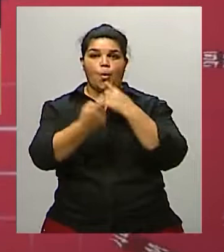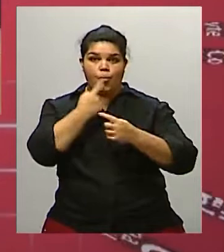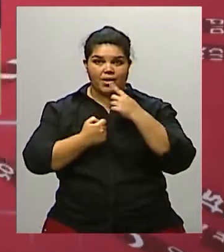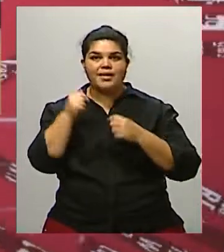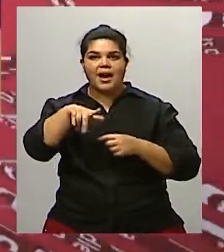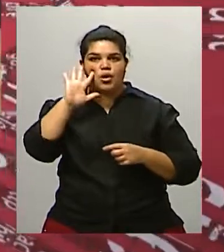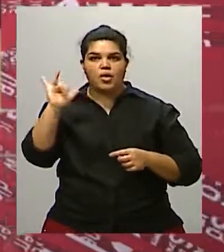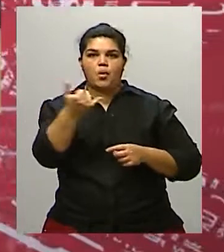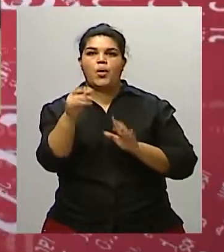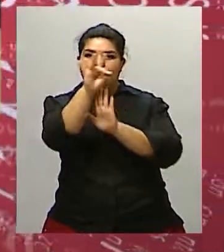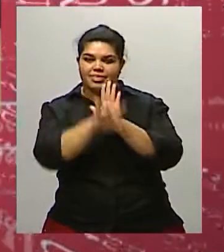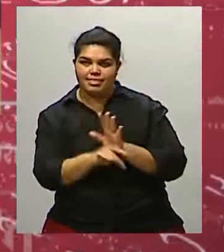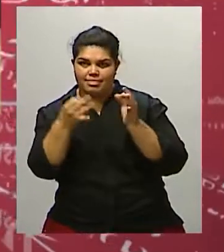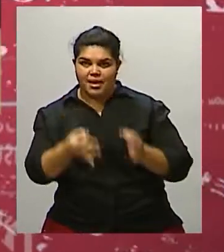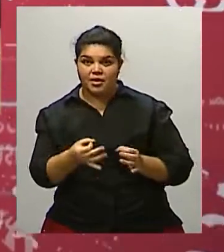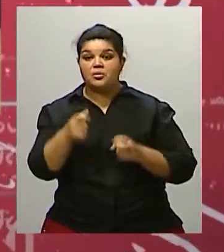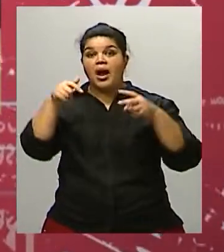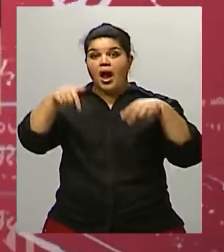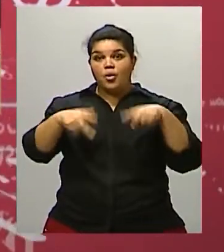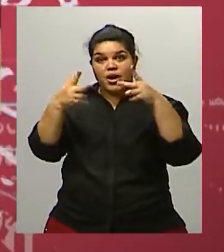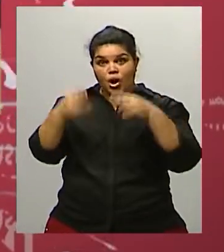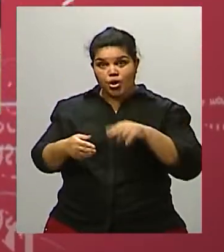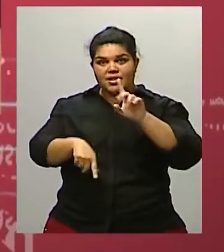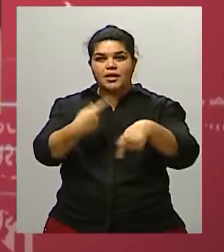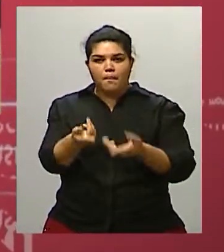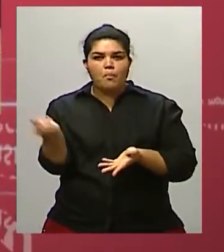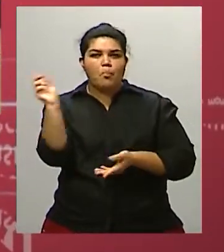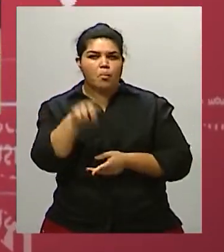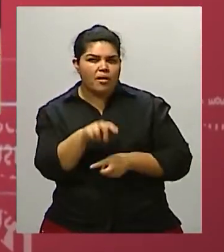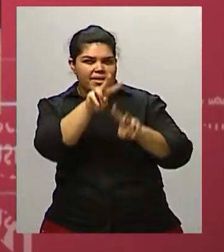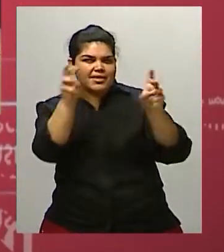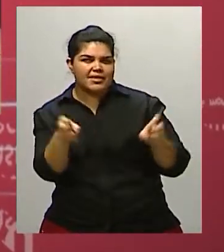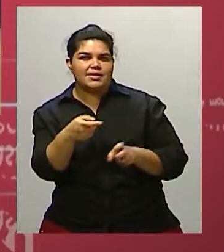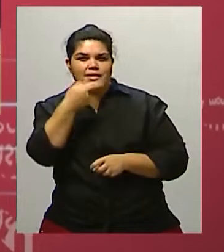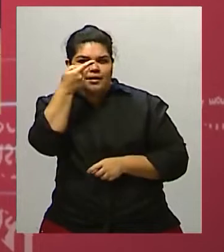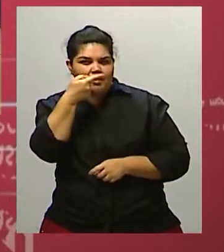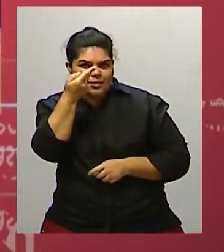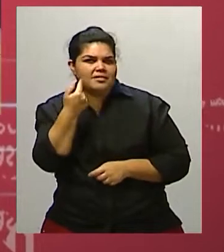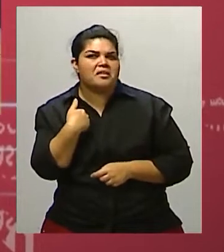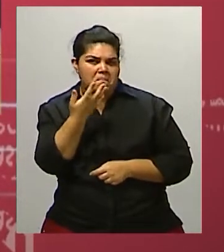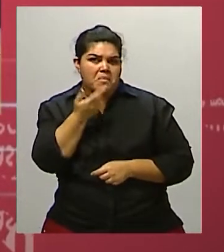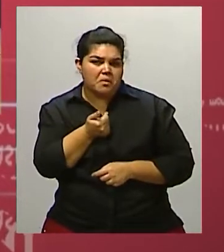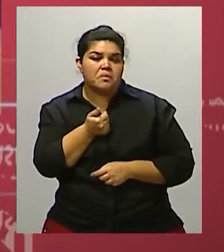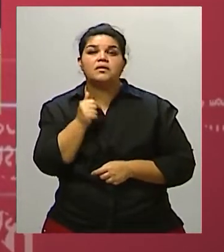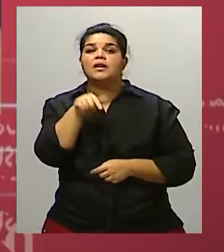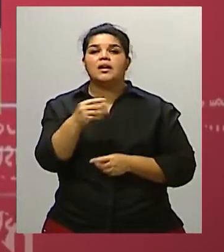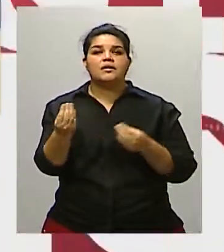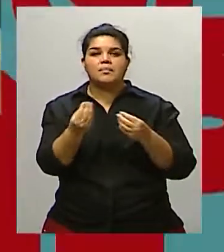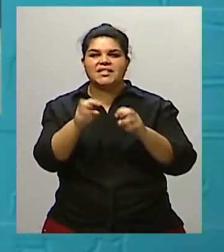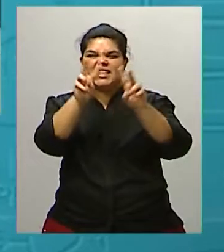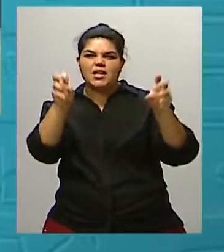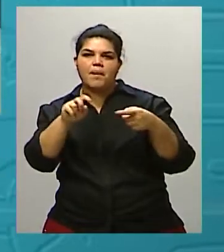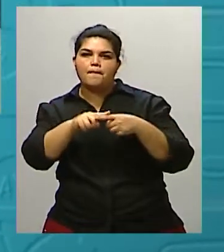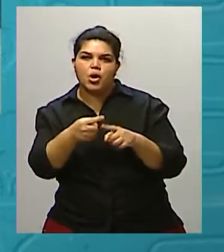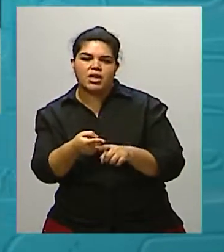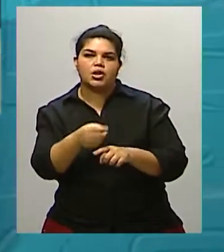pausa, enseguida regresamos y nos vamos a meter con otro tema que me parece importante, que es lo que está sucediendo ya a nivel político, el